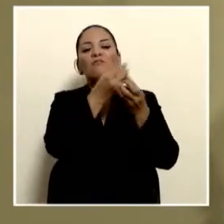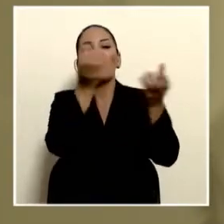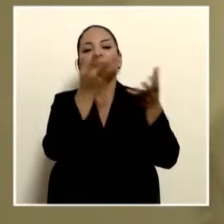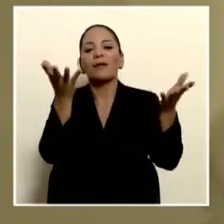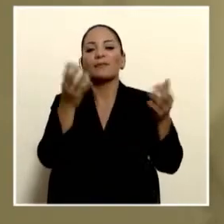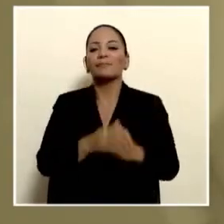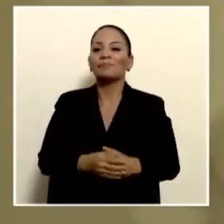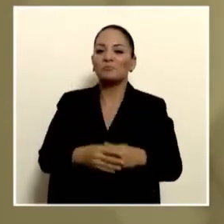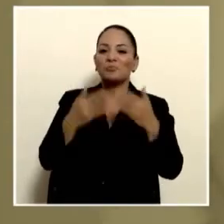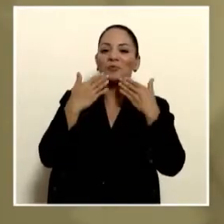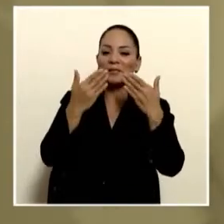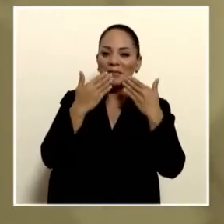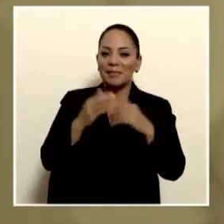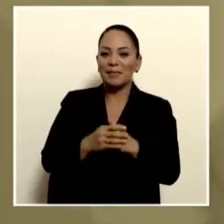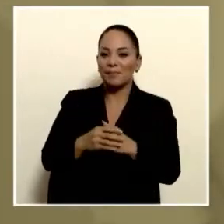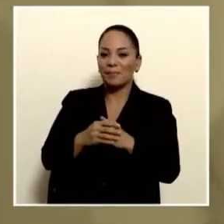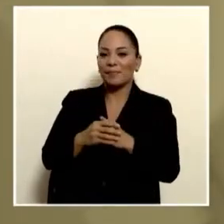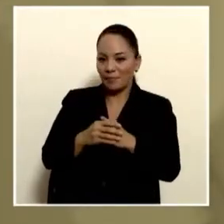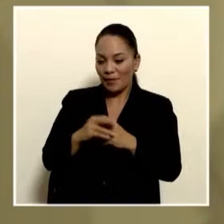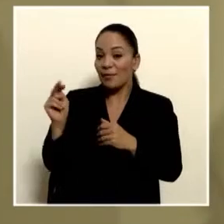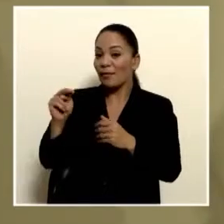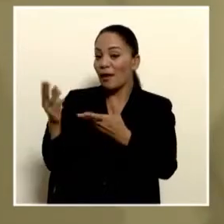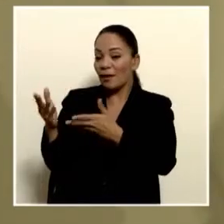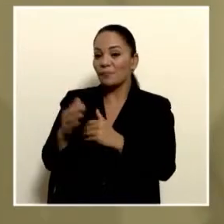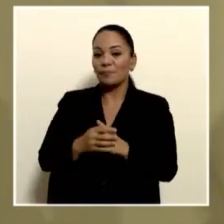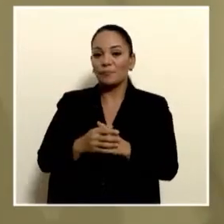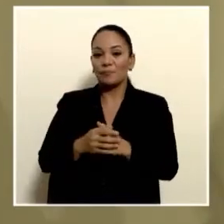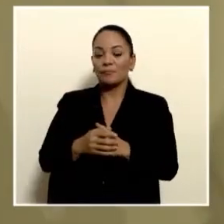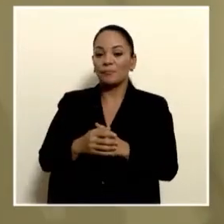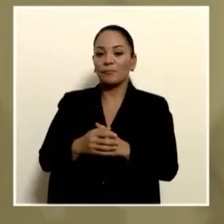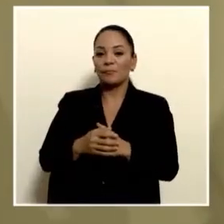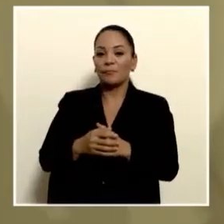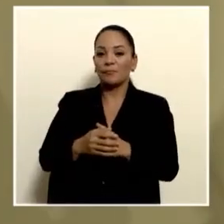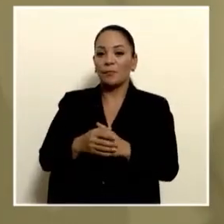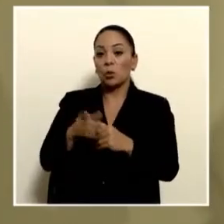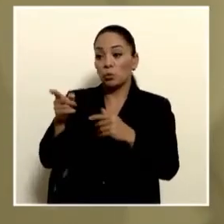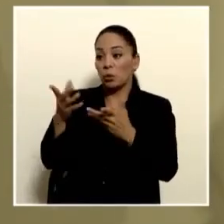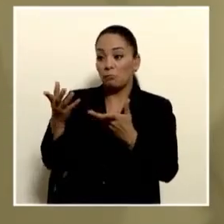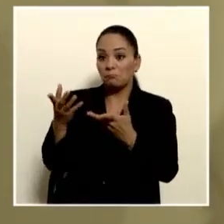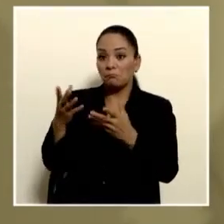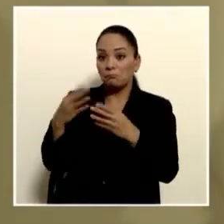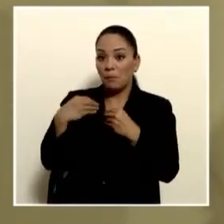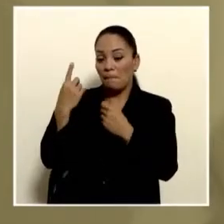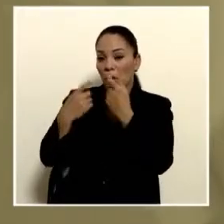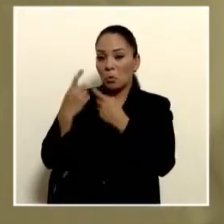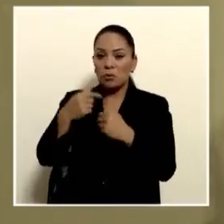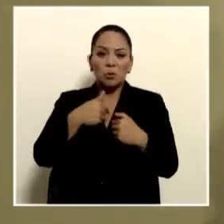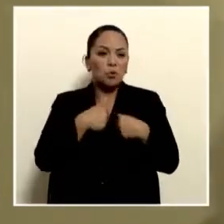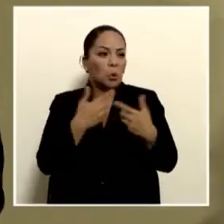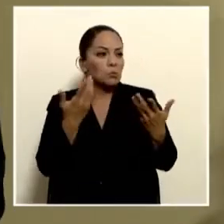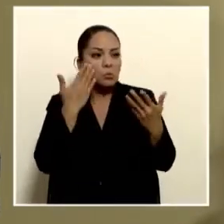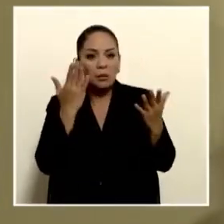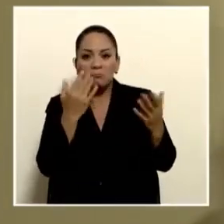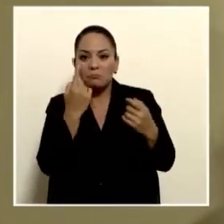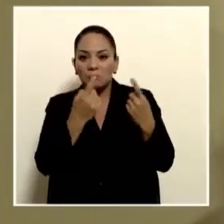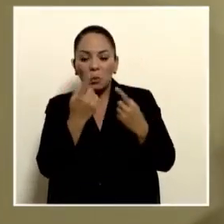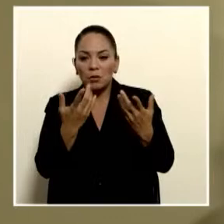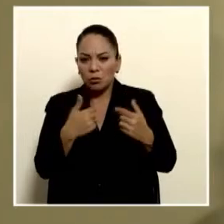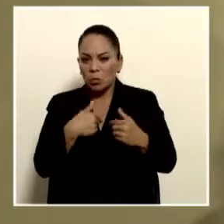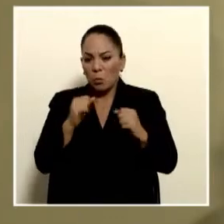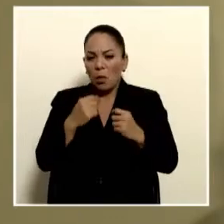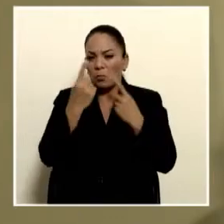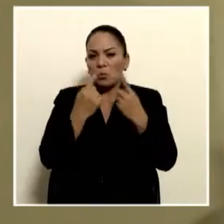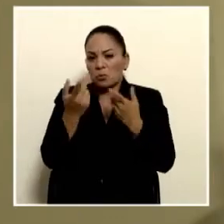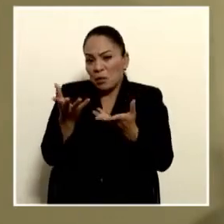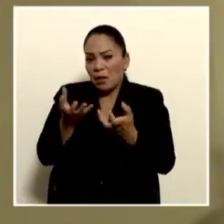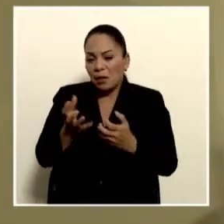Muchísimas gracias. Doña Natalia, ¿usted quiere tomar las preguntas o las tomo yo? Yo las puedo tomar. Yo las puedo tomar si usted